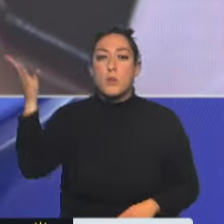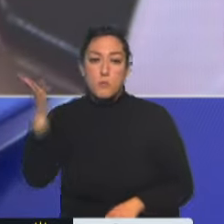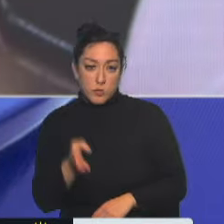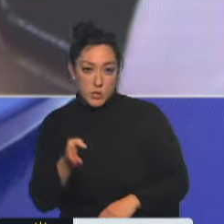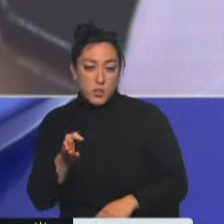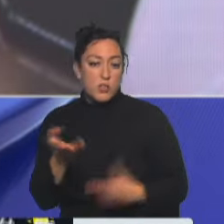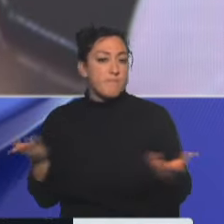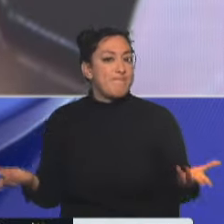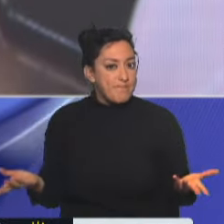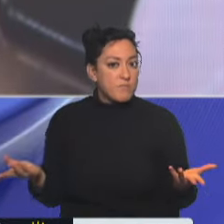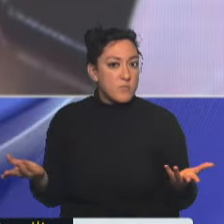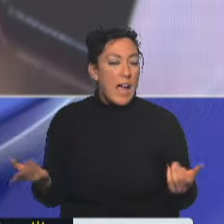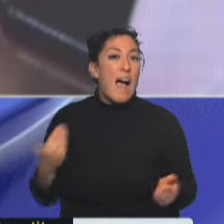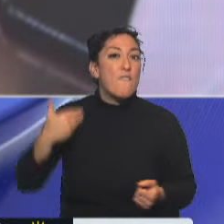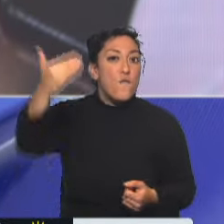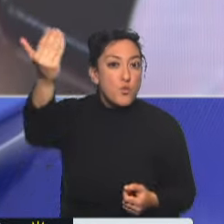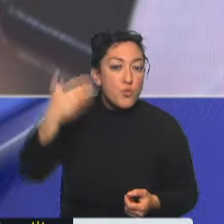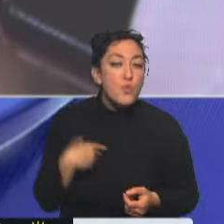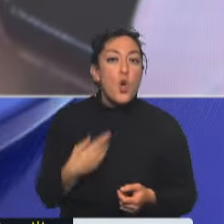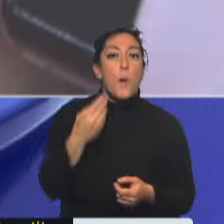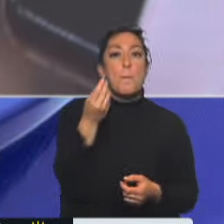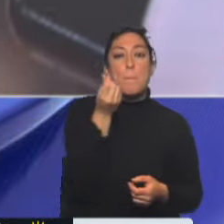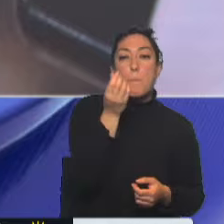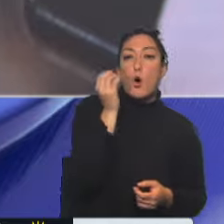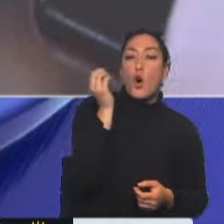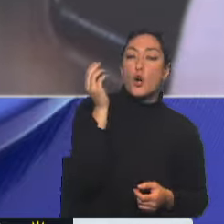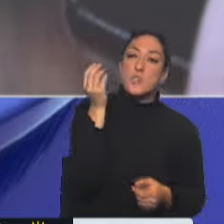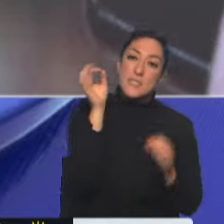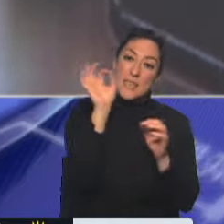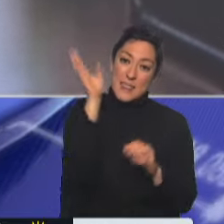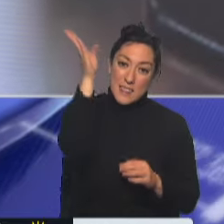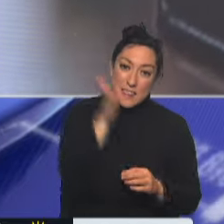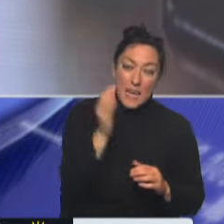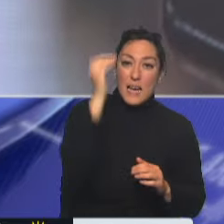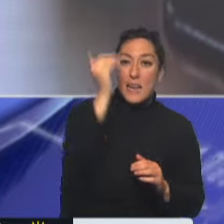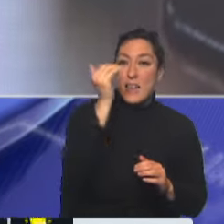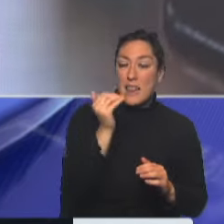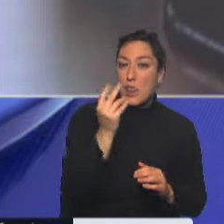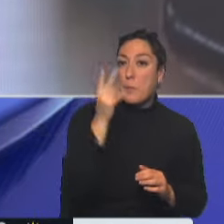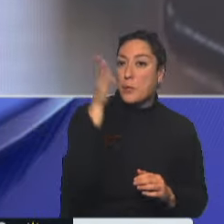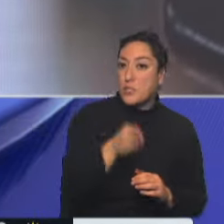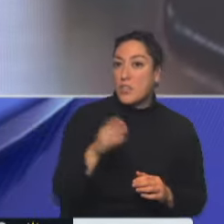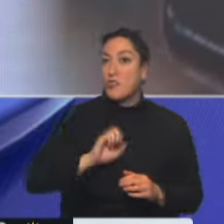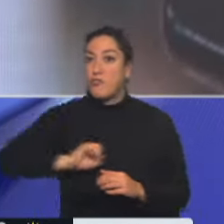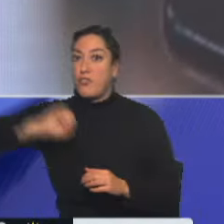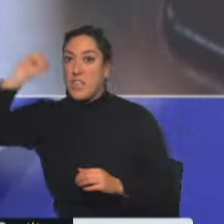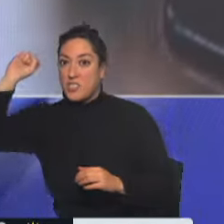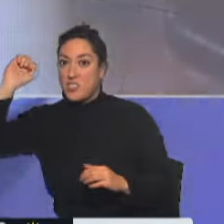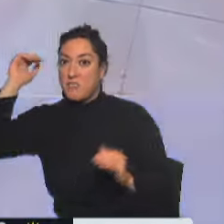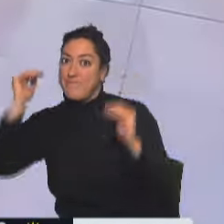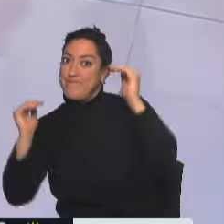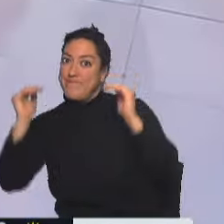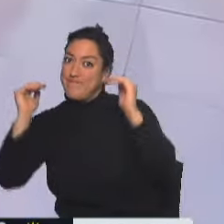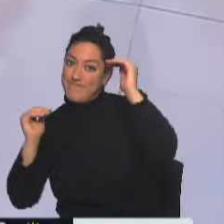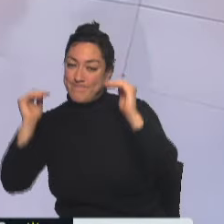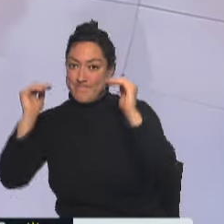una convergencia a futuro entre la tasa de devaluación, que es del 2%, y la tasa de inflación, que si vemos hay un